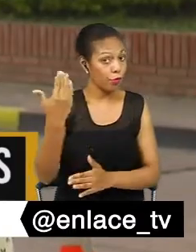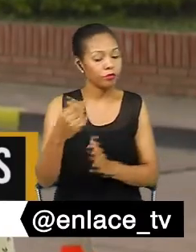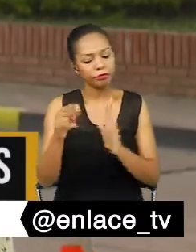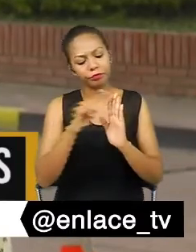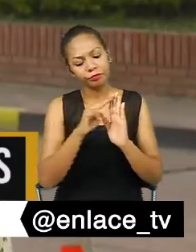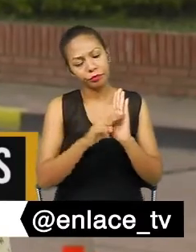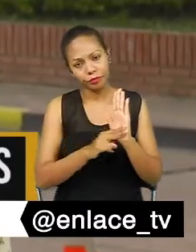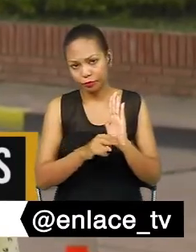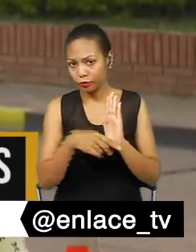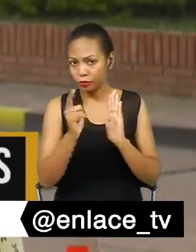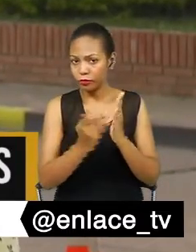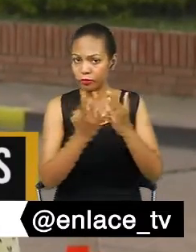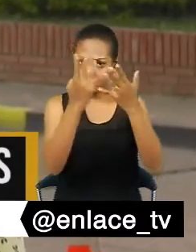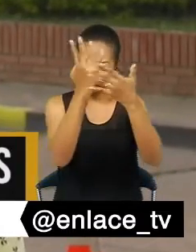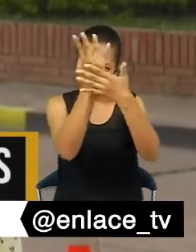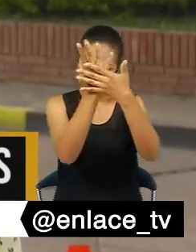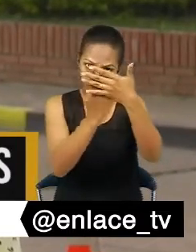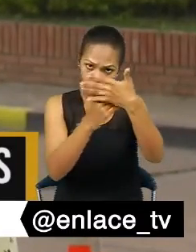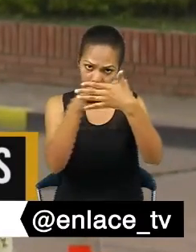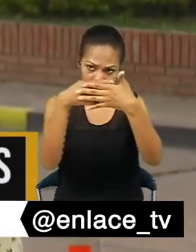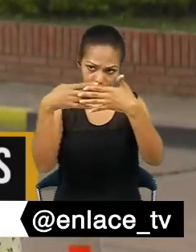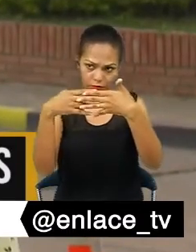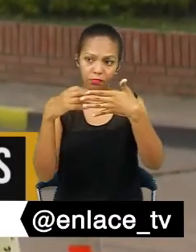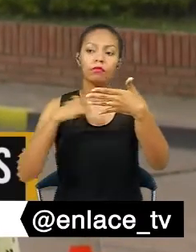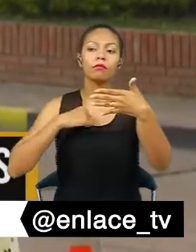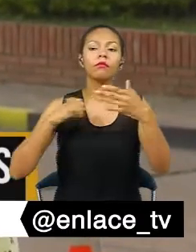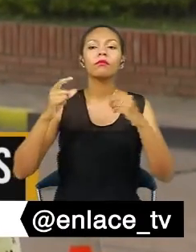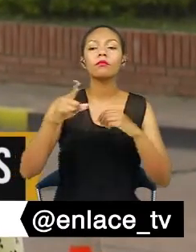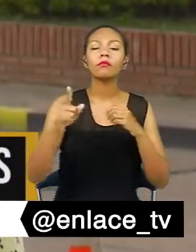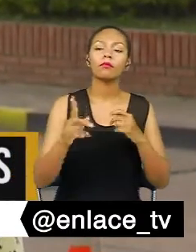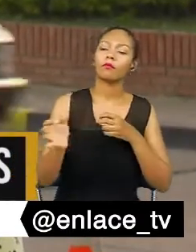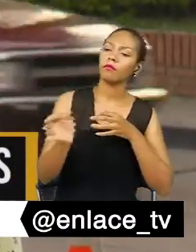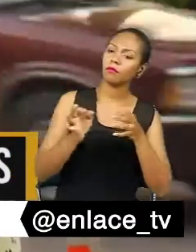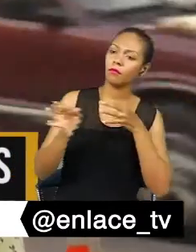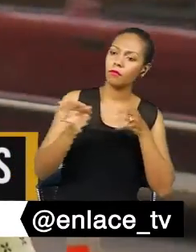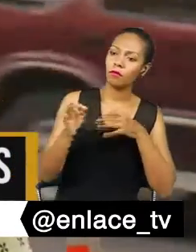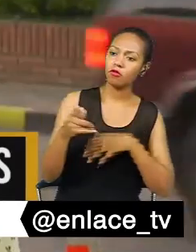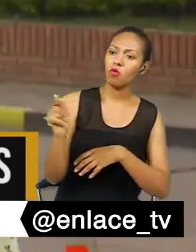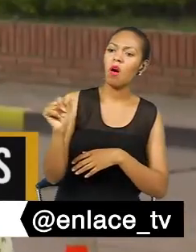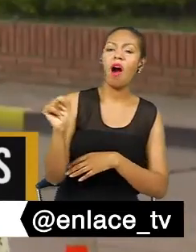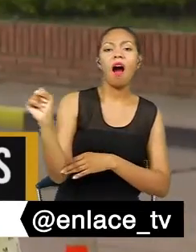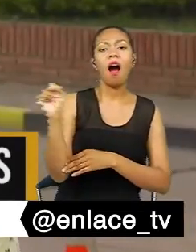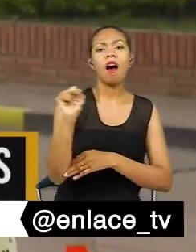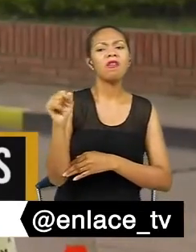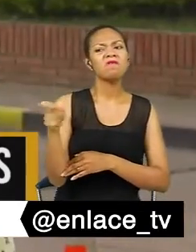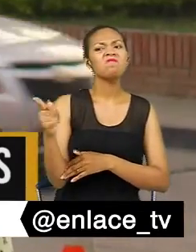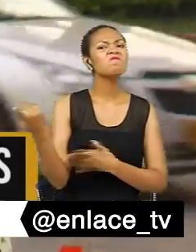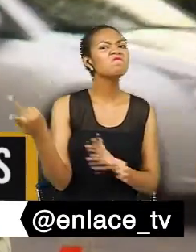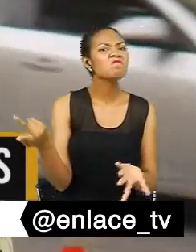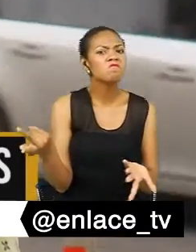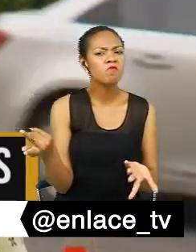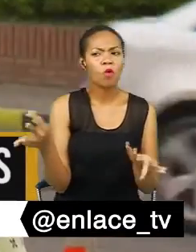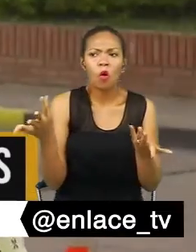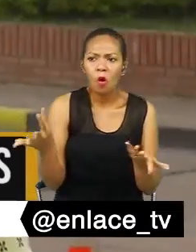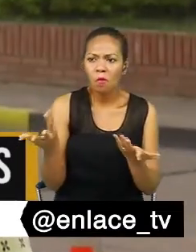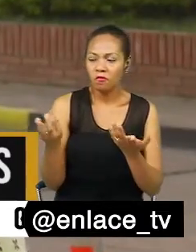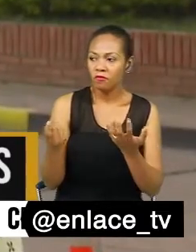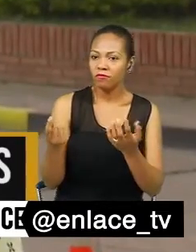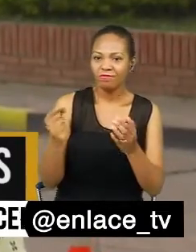de la carne, donde también se especificará cuáles son los vehículos en estos momentos autorizados para el transporte de la carne,